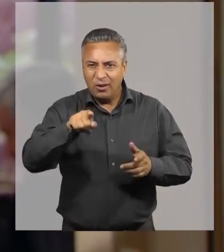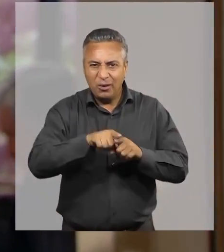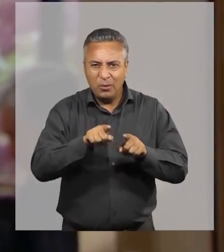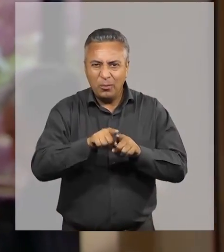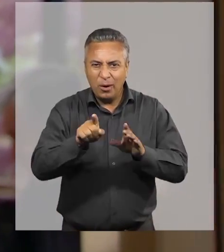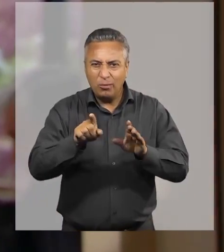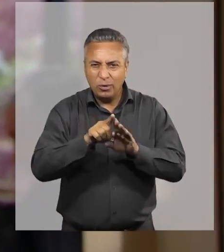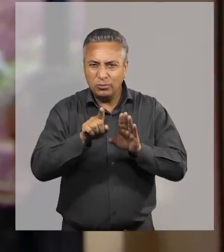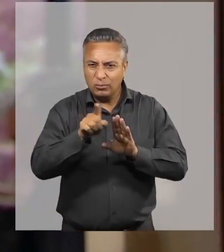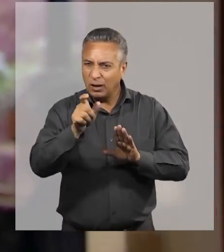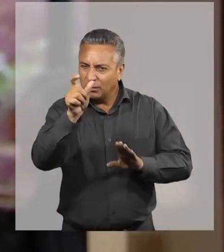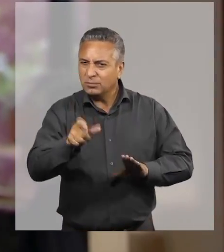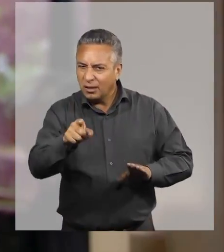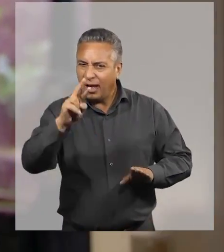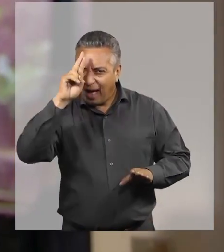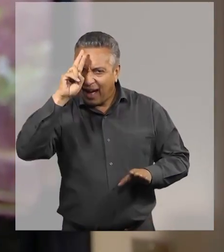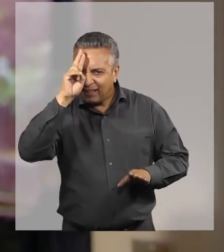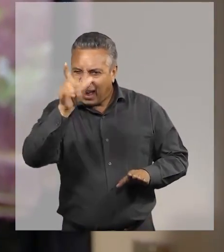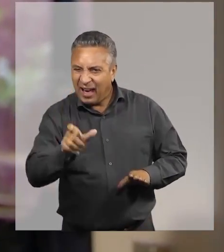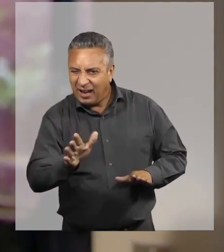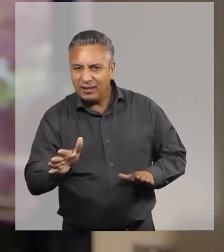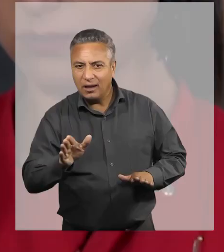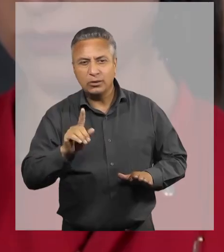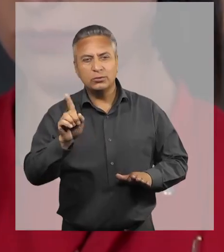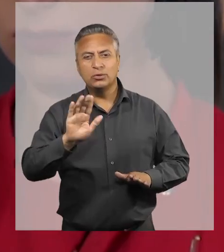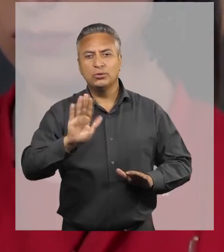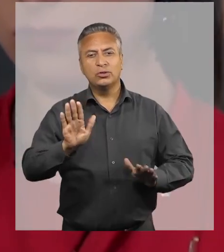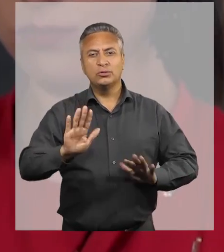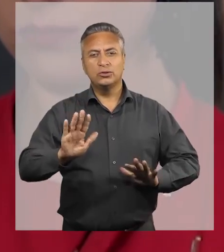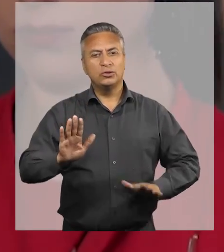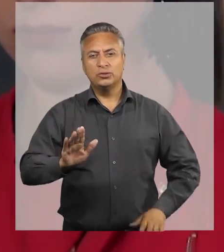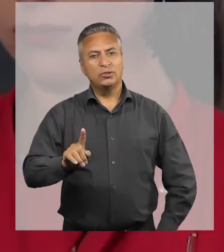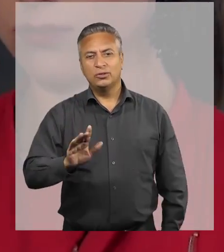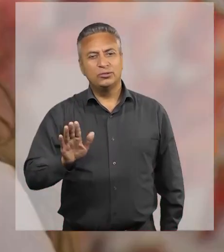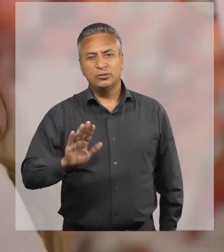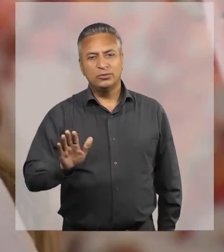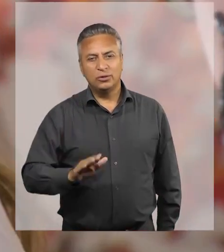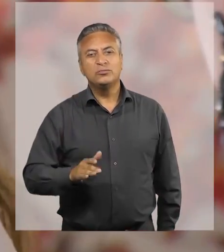Bueno, qué raro. Estás como... No sé, estás un poquito rara, parece, ¿no? No...